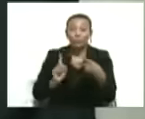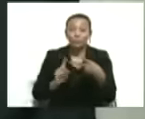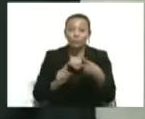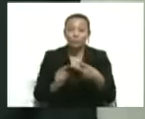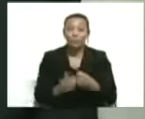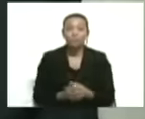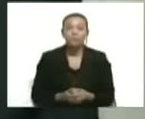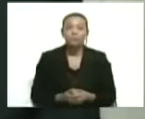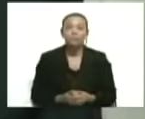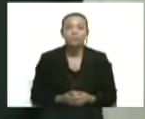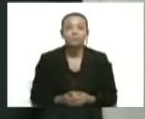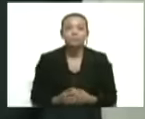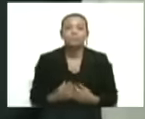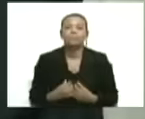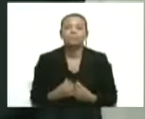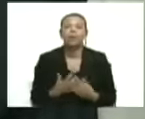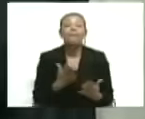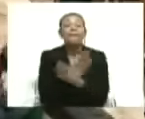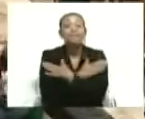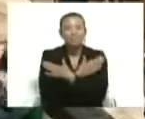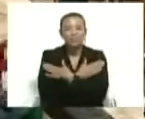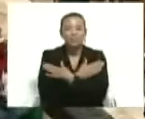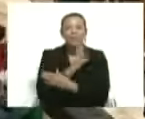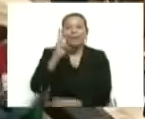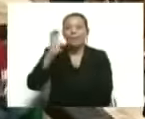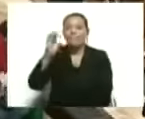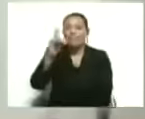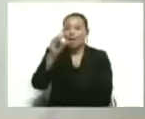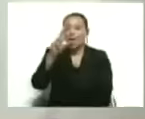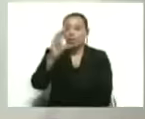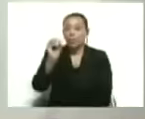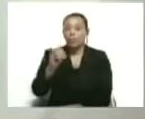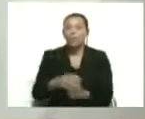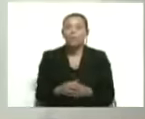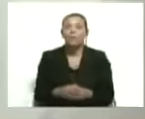la República Bolivariana de Venezuela. Felicitaciones, Pedro.